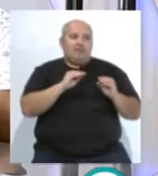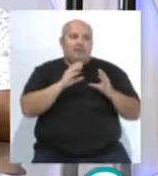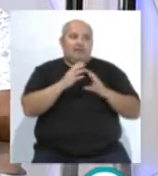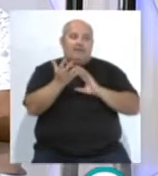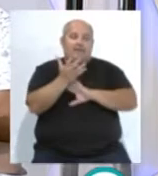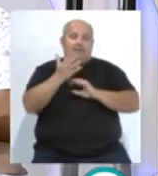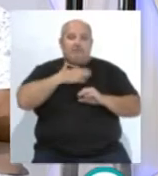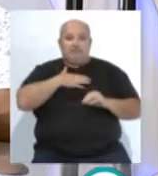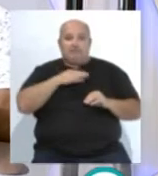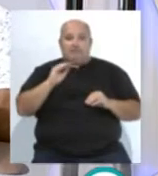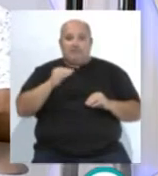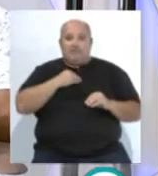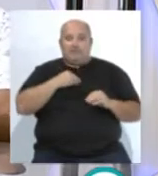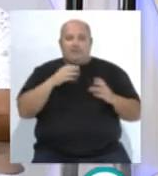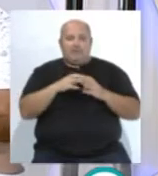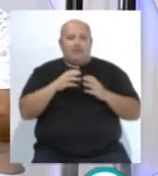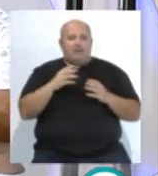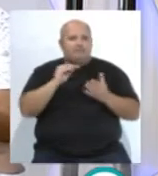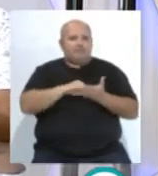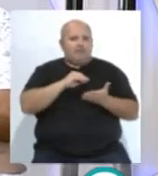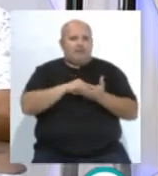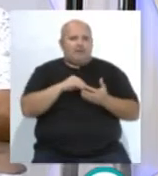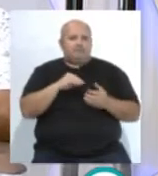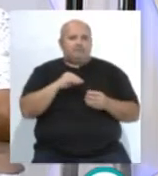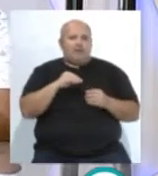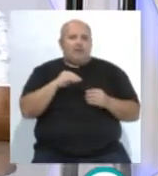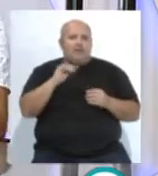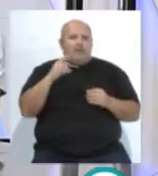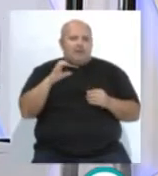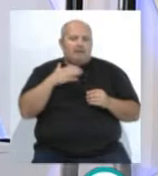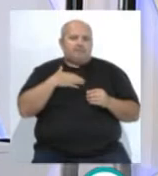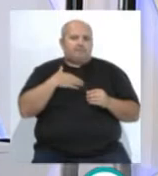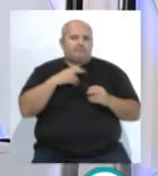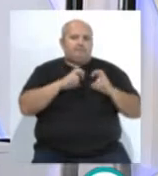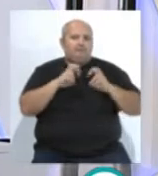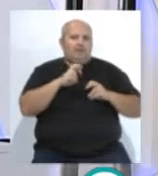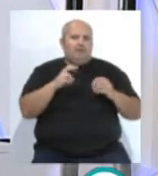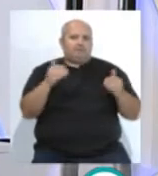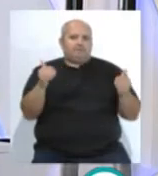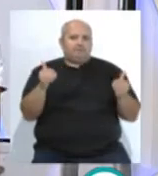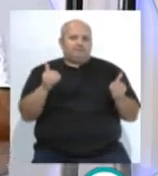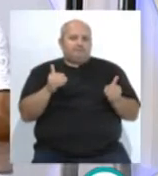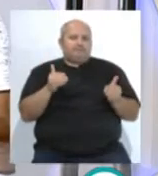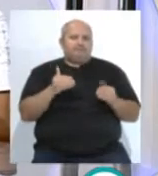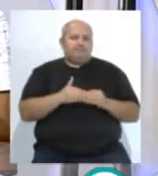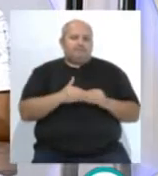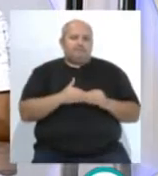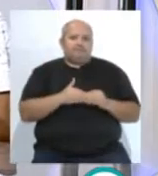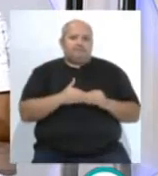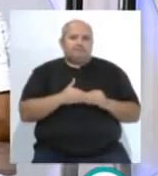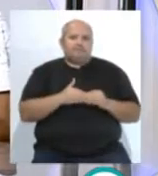derecha de nosotros, arrastraba muy bien a Keche al lateral para adentro y le daba entrada a